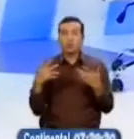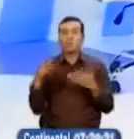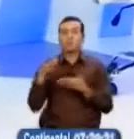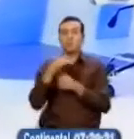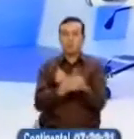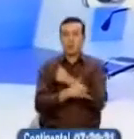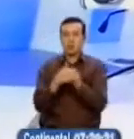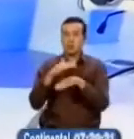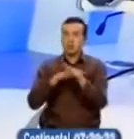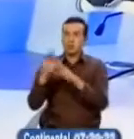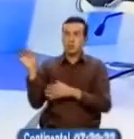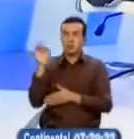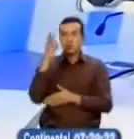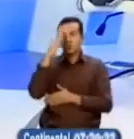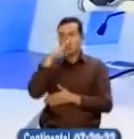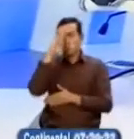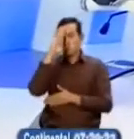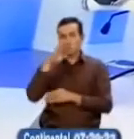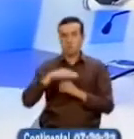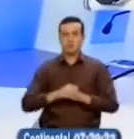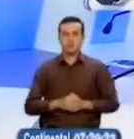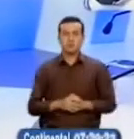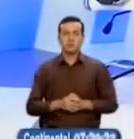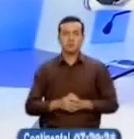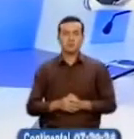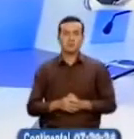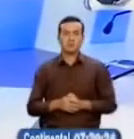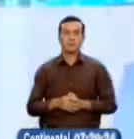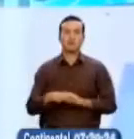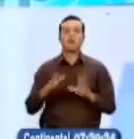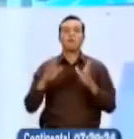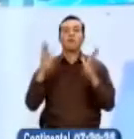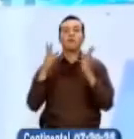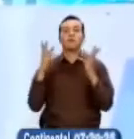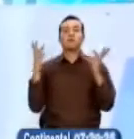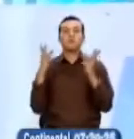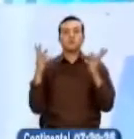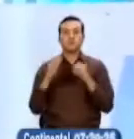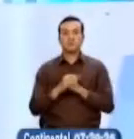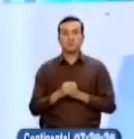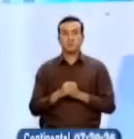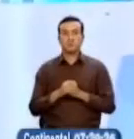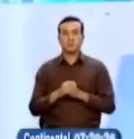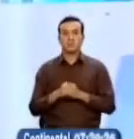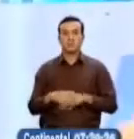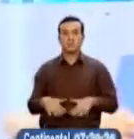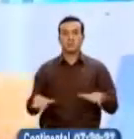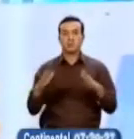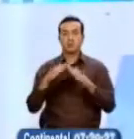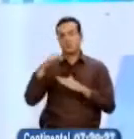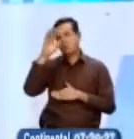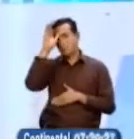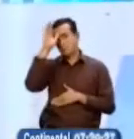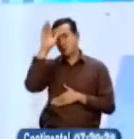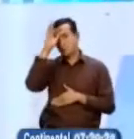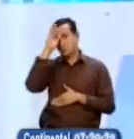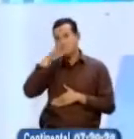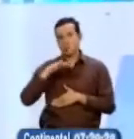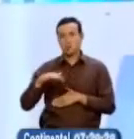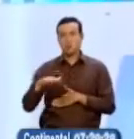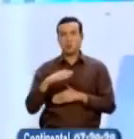país invitado a curva la feria se desarrolla en la casa de la cultura